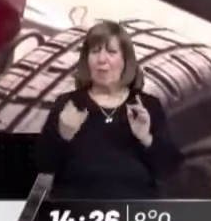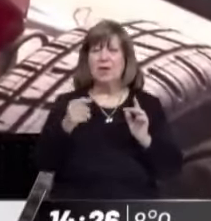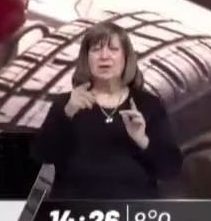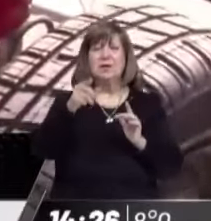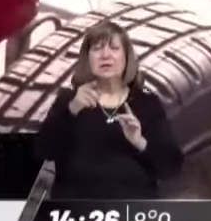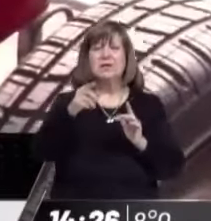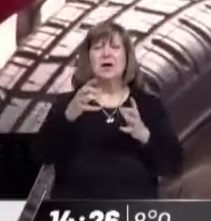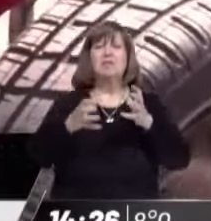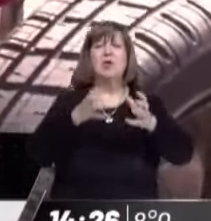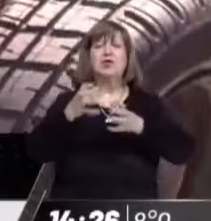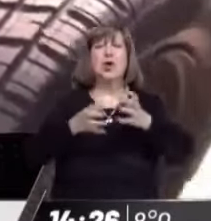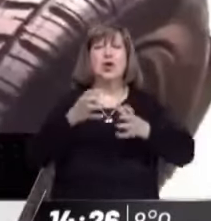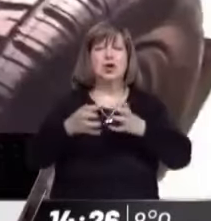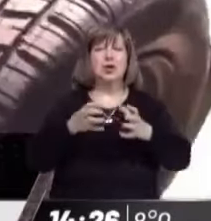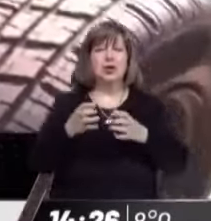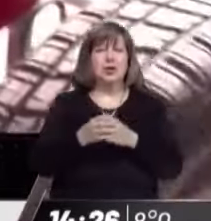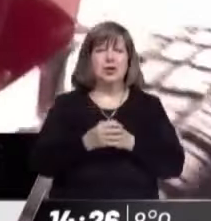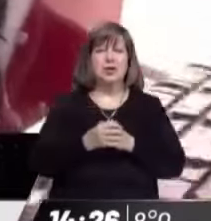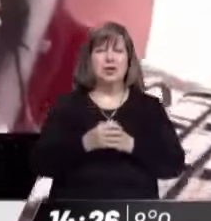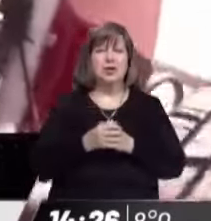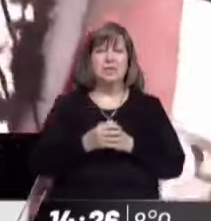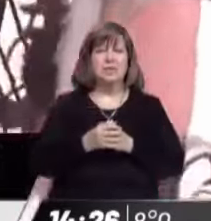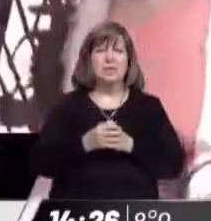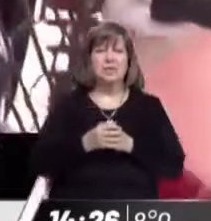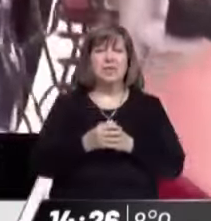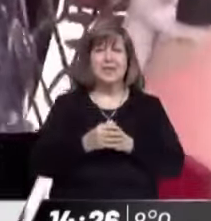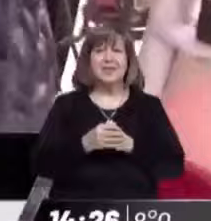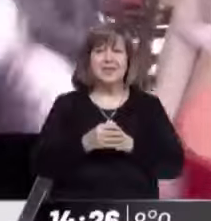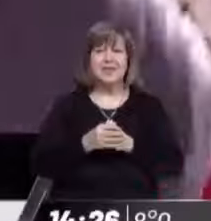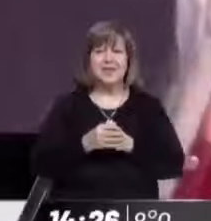qué motor tiene el auto. ¿Qué motor tiene?